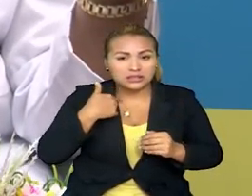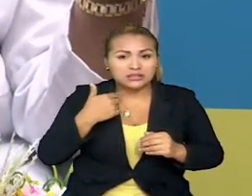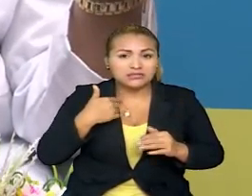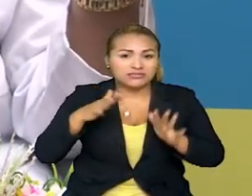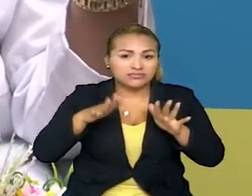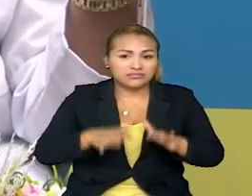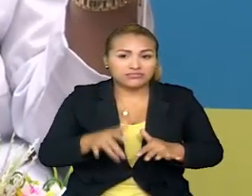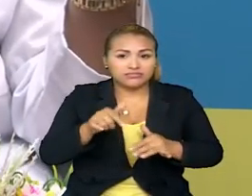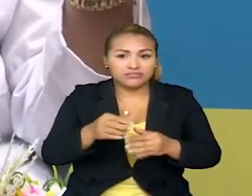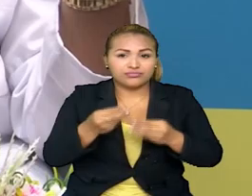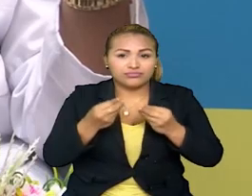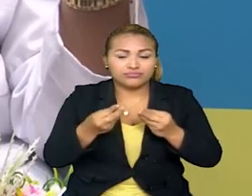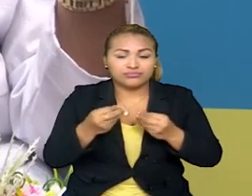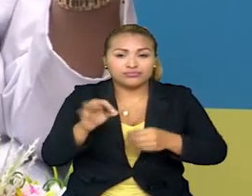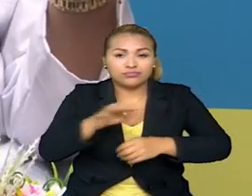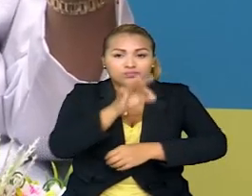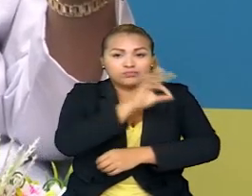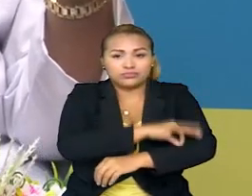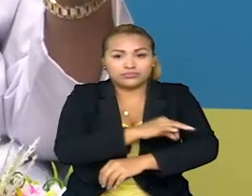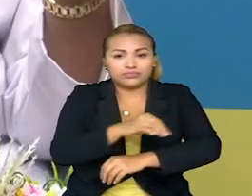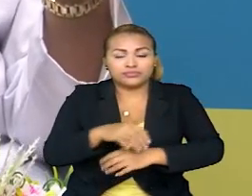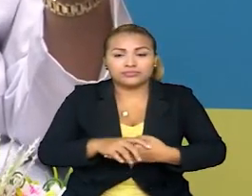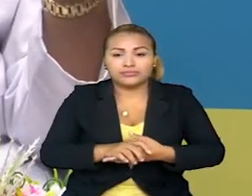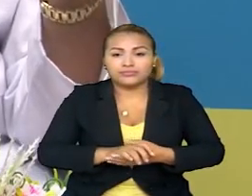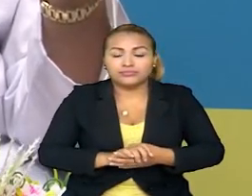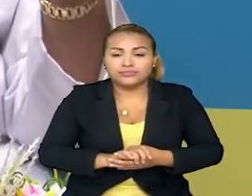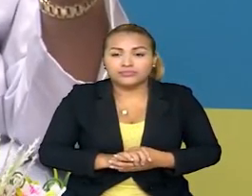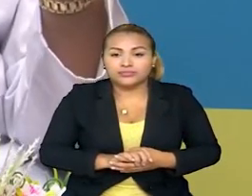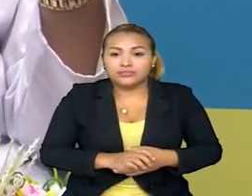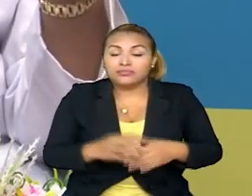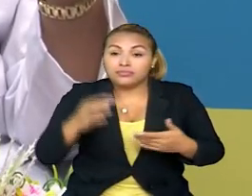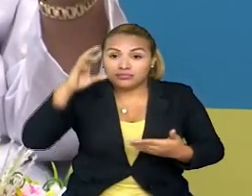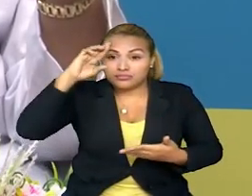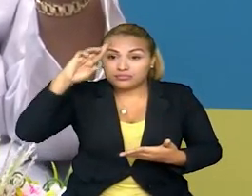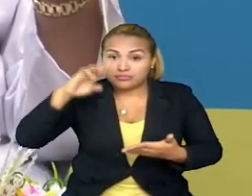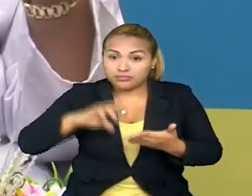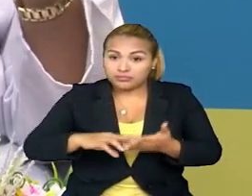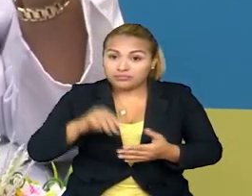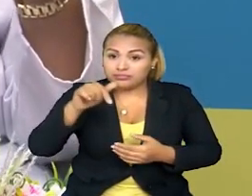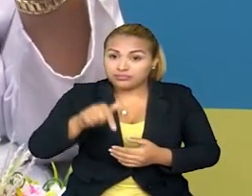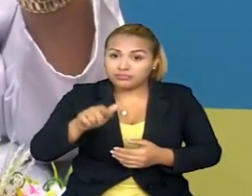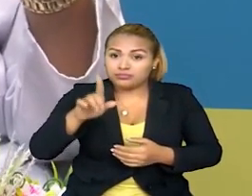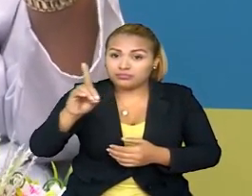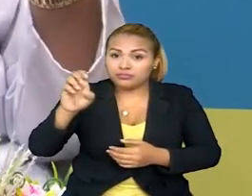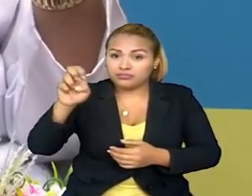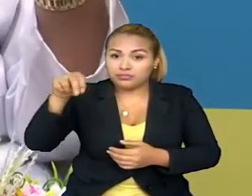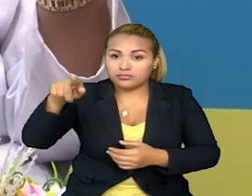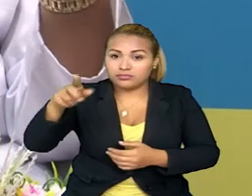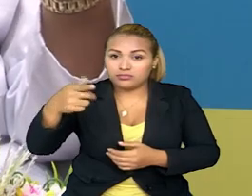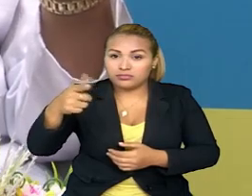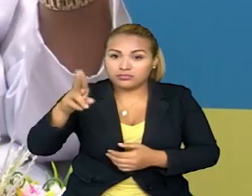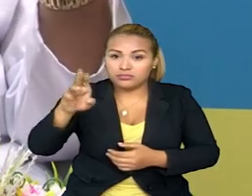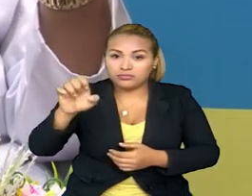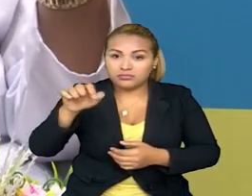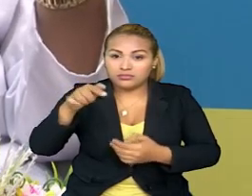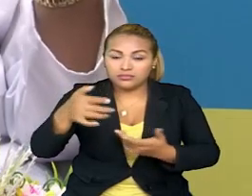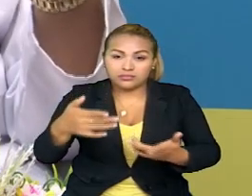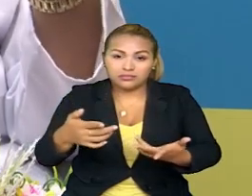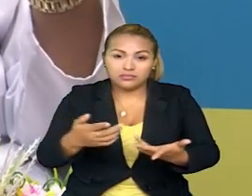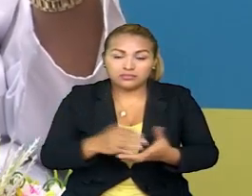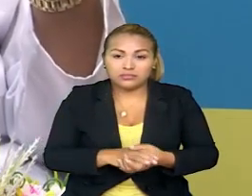registro de casos de dengue en nicaragua y recordemos de que el dengue se el san google dengue el aedes aegypti que es